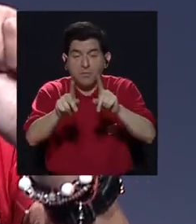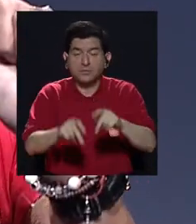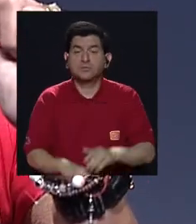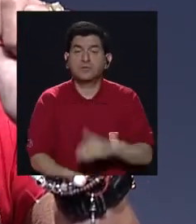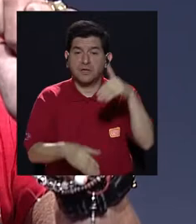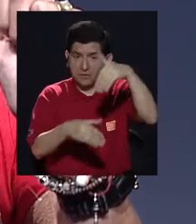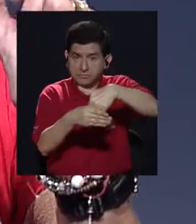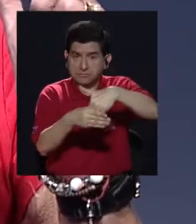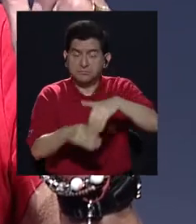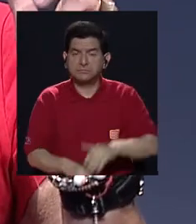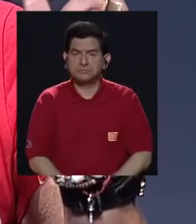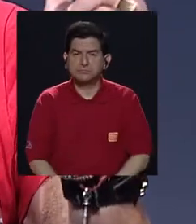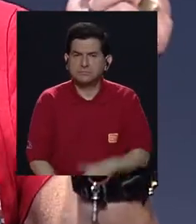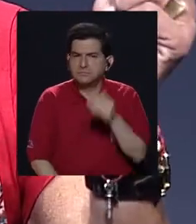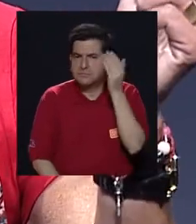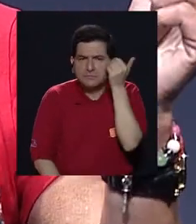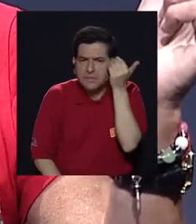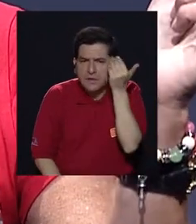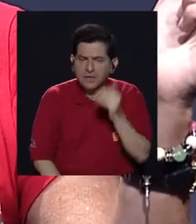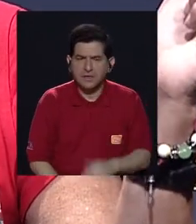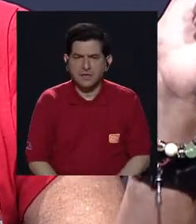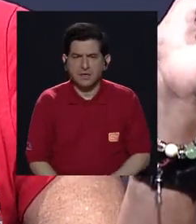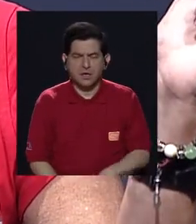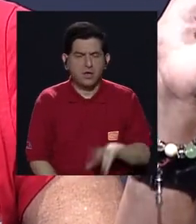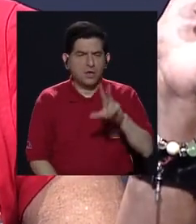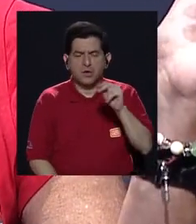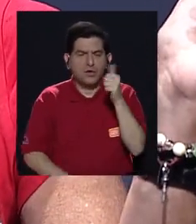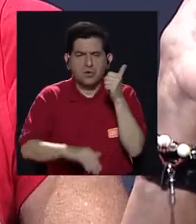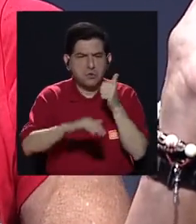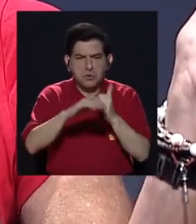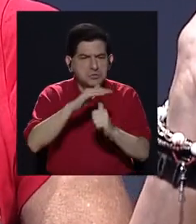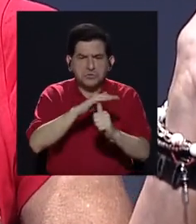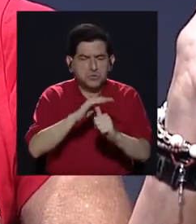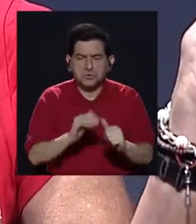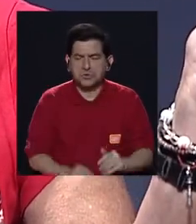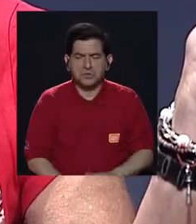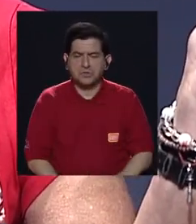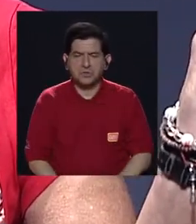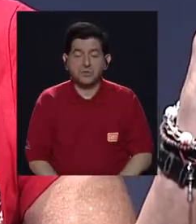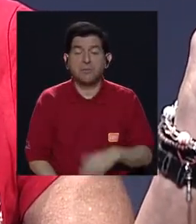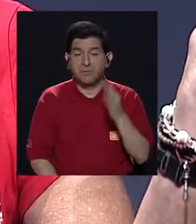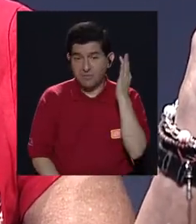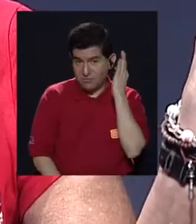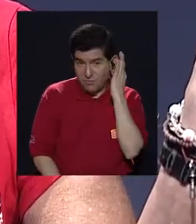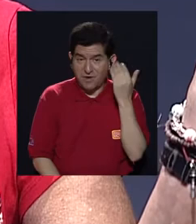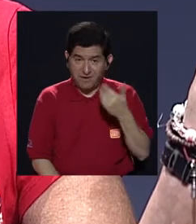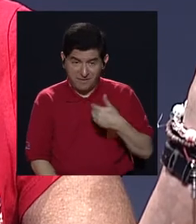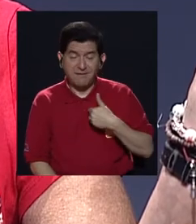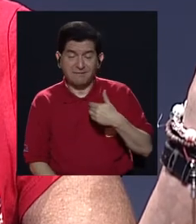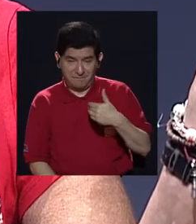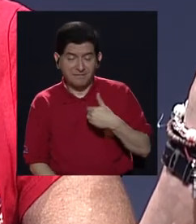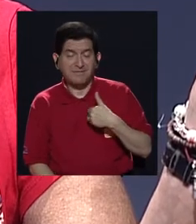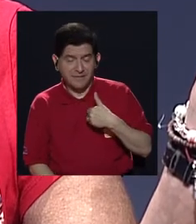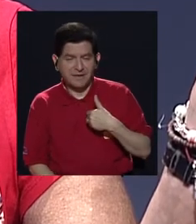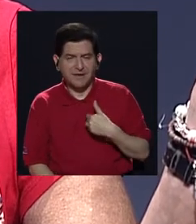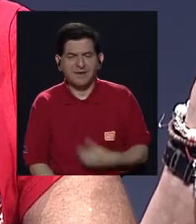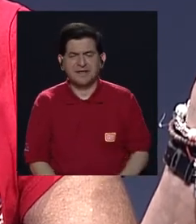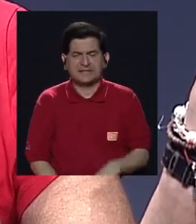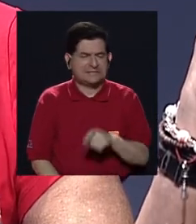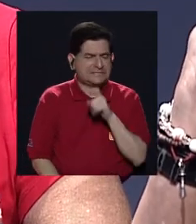posibilidad porque no está escondido en ningún lugar de que las mujeres tenemos